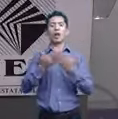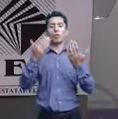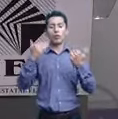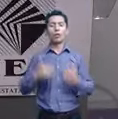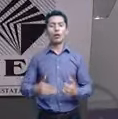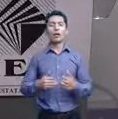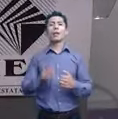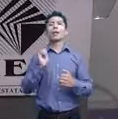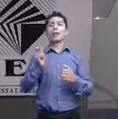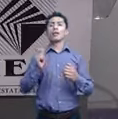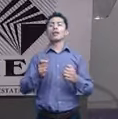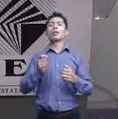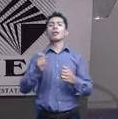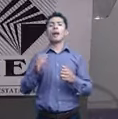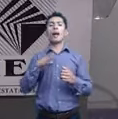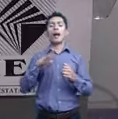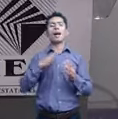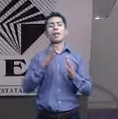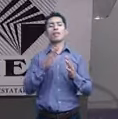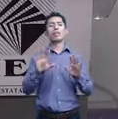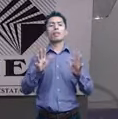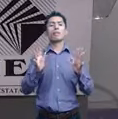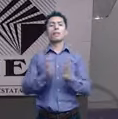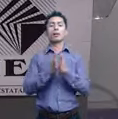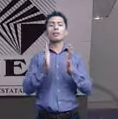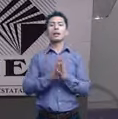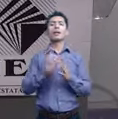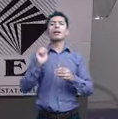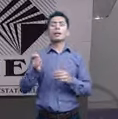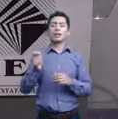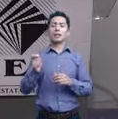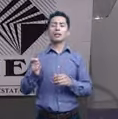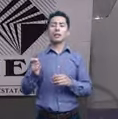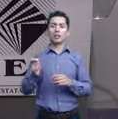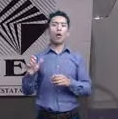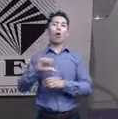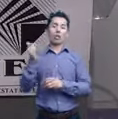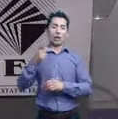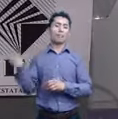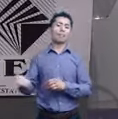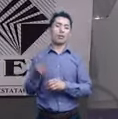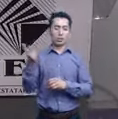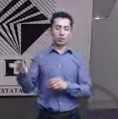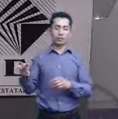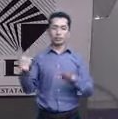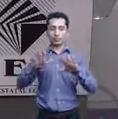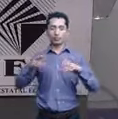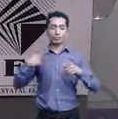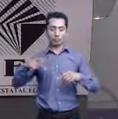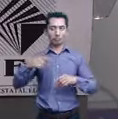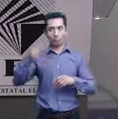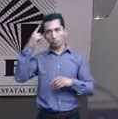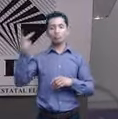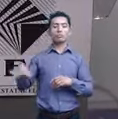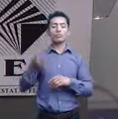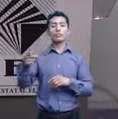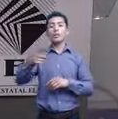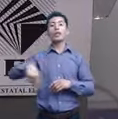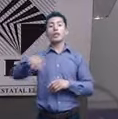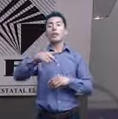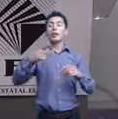continuación, pasaremos al bloque, pues, donde vamos a sacar otro cuestionamiento que hizo la ciudadanía hacia